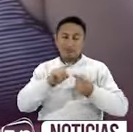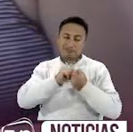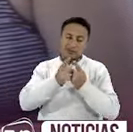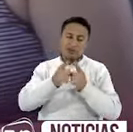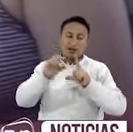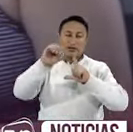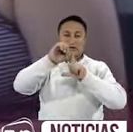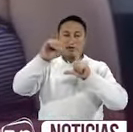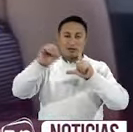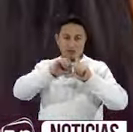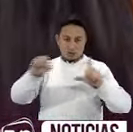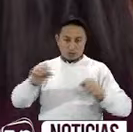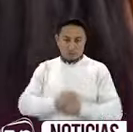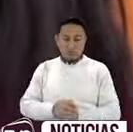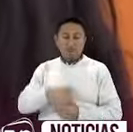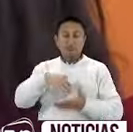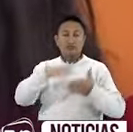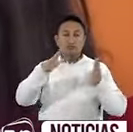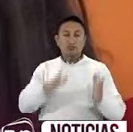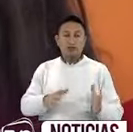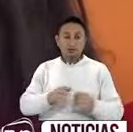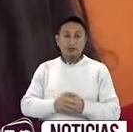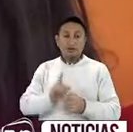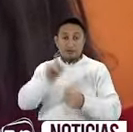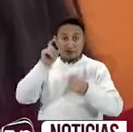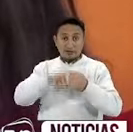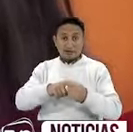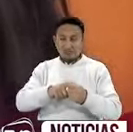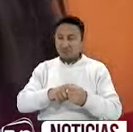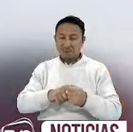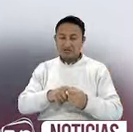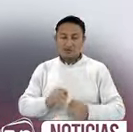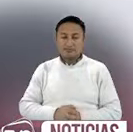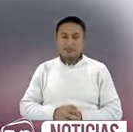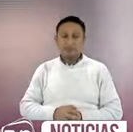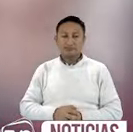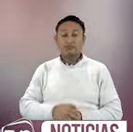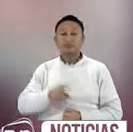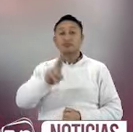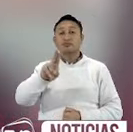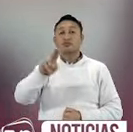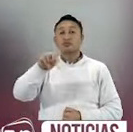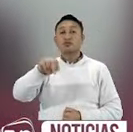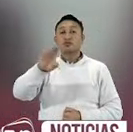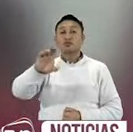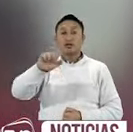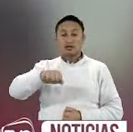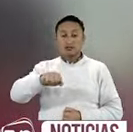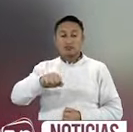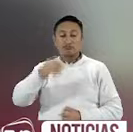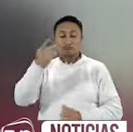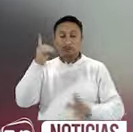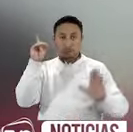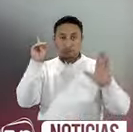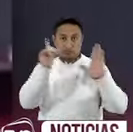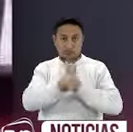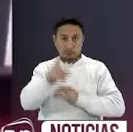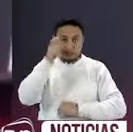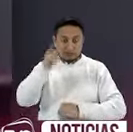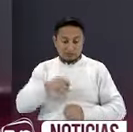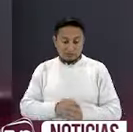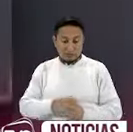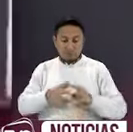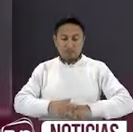clases virtuales, hay estudiantes que no vuelven a las aulas. Desde la Unión Nacional de Educadores se presentó una denuncia a Fiscalía para